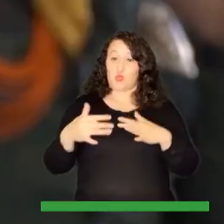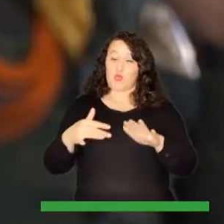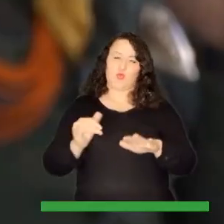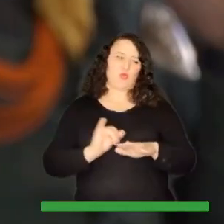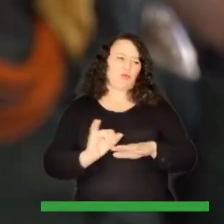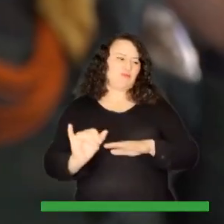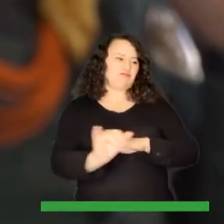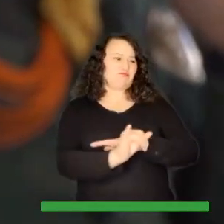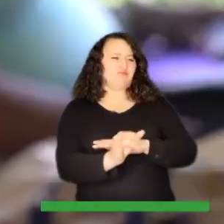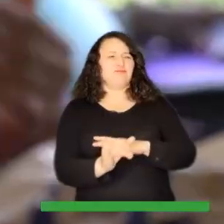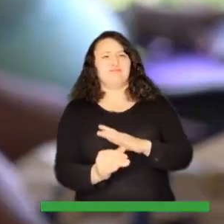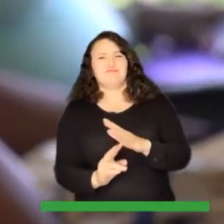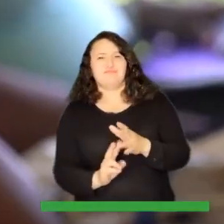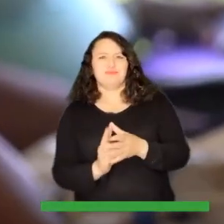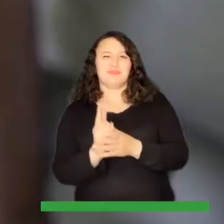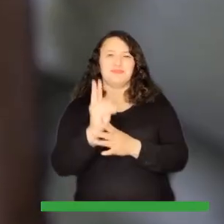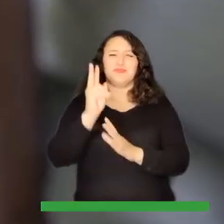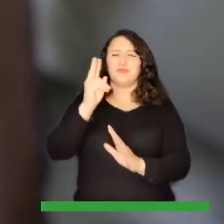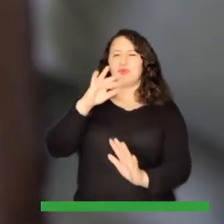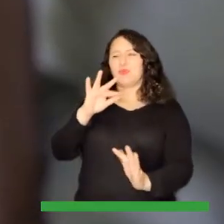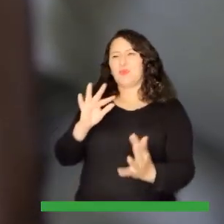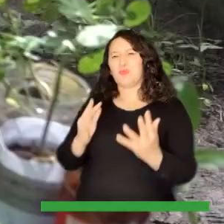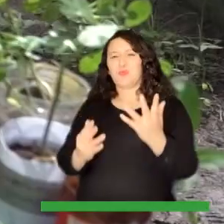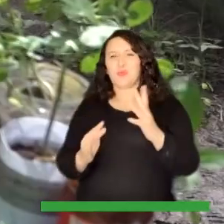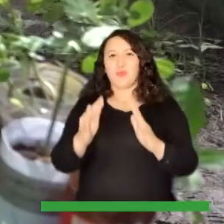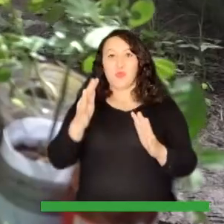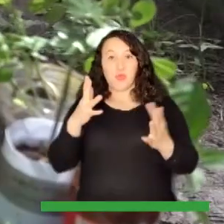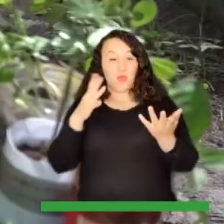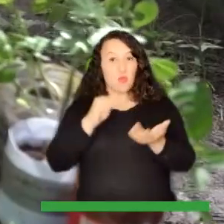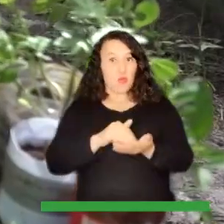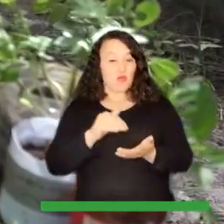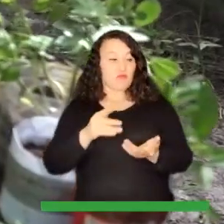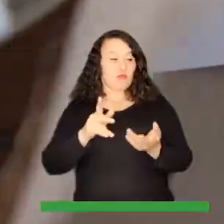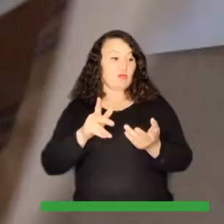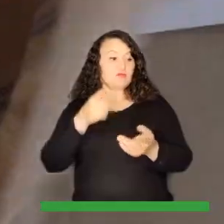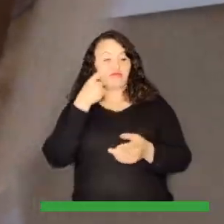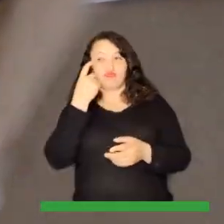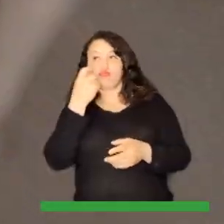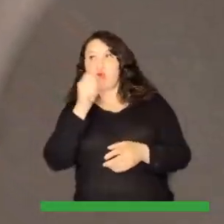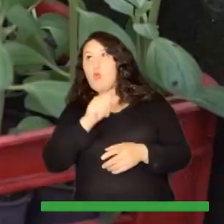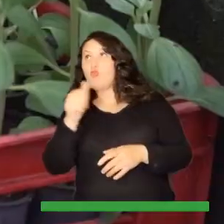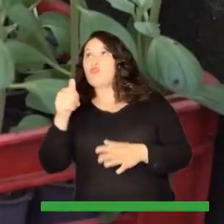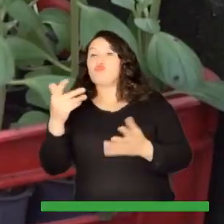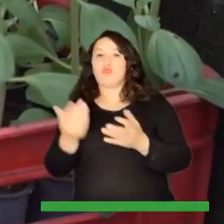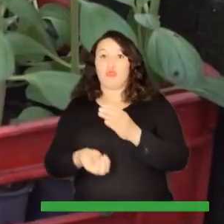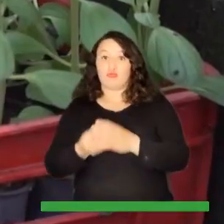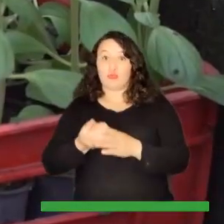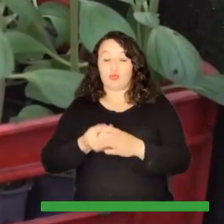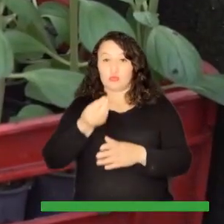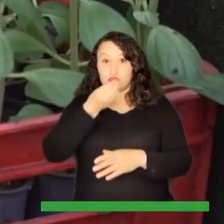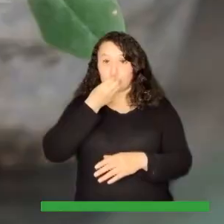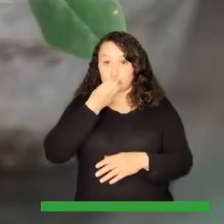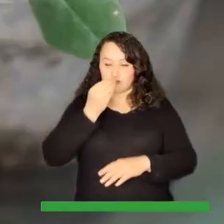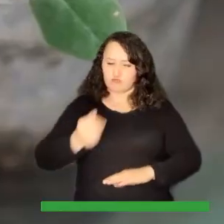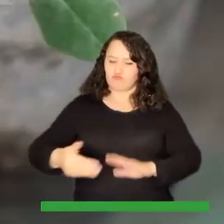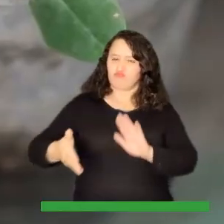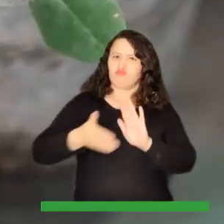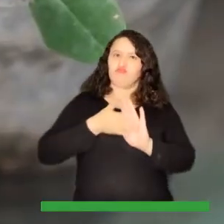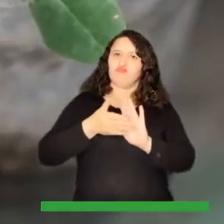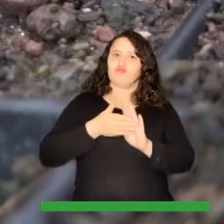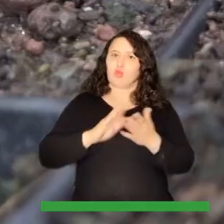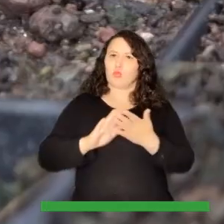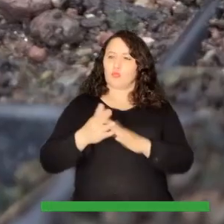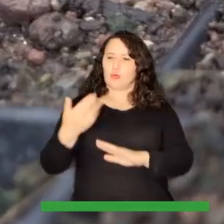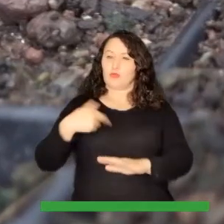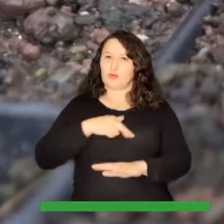Providencia reverdece, la granja reverdece y estamos buscando otros espacios desde donde podamos producir alimentos y demostrarle a nuestra